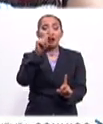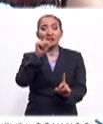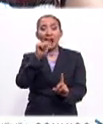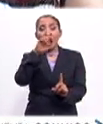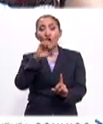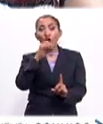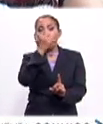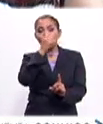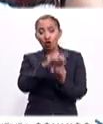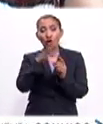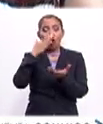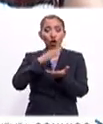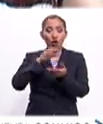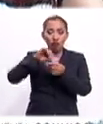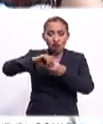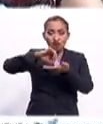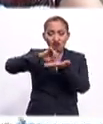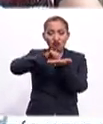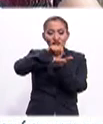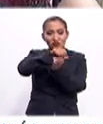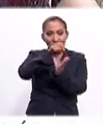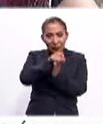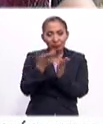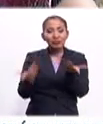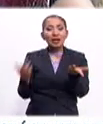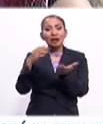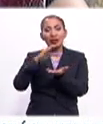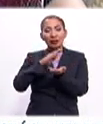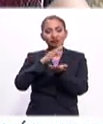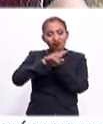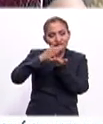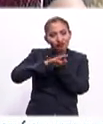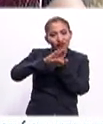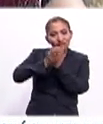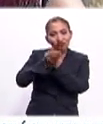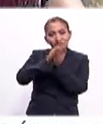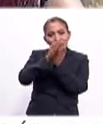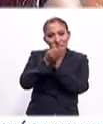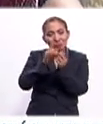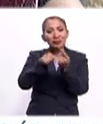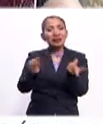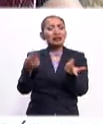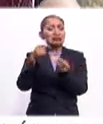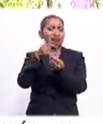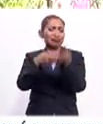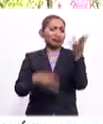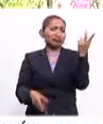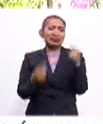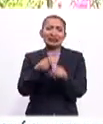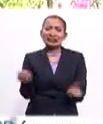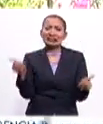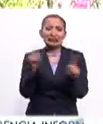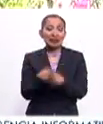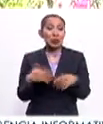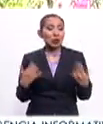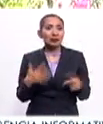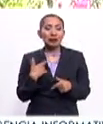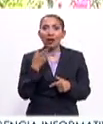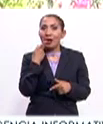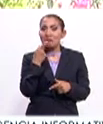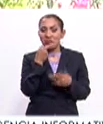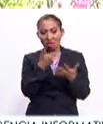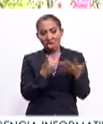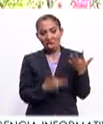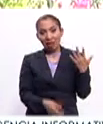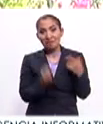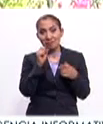Tlacoyos, sopes, gorditas, bocoles, volcanes, yo qué sé, ¿no? Es cierto, bueno, me estás hablando de muchas